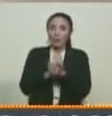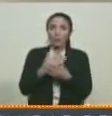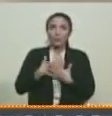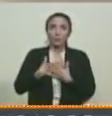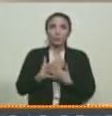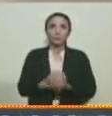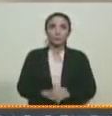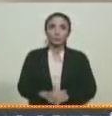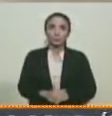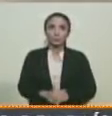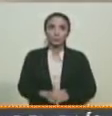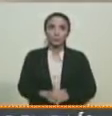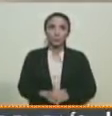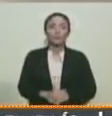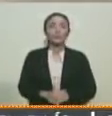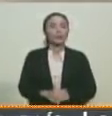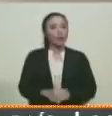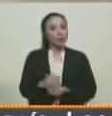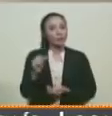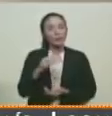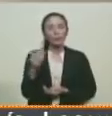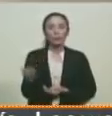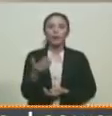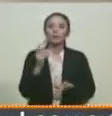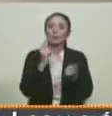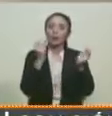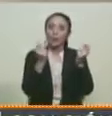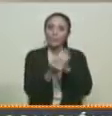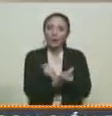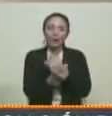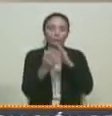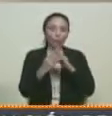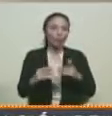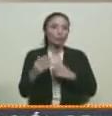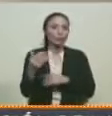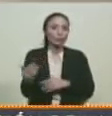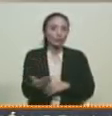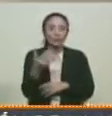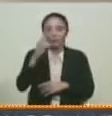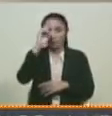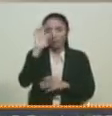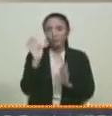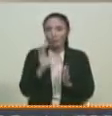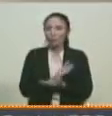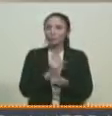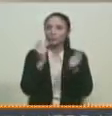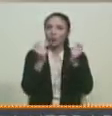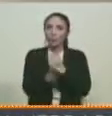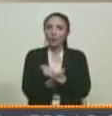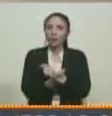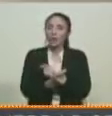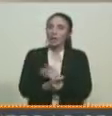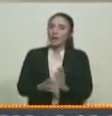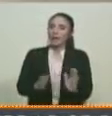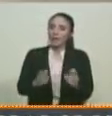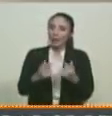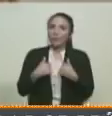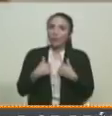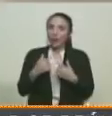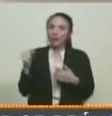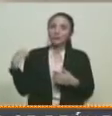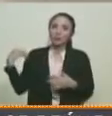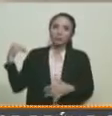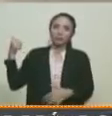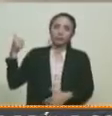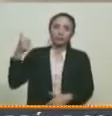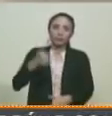Lo que usted dice de cambiar los métodos, de cambiarlo todo, tiene razón. Entonces yo me decía, ah, pero si yo vengo diciendo eso desde hace